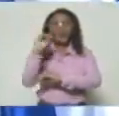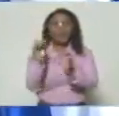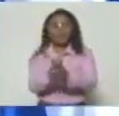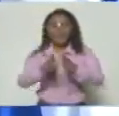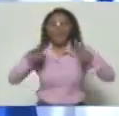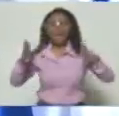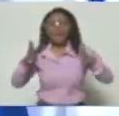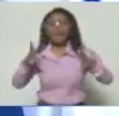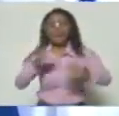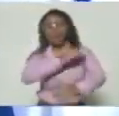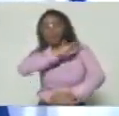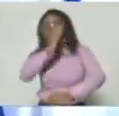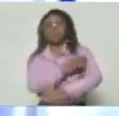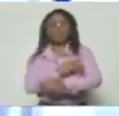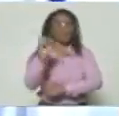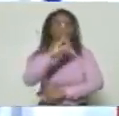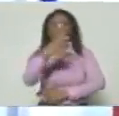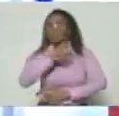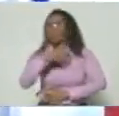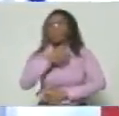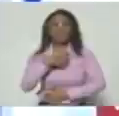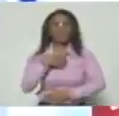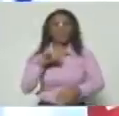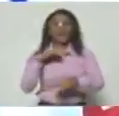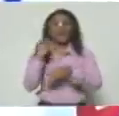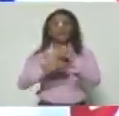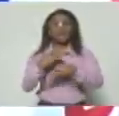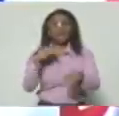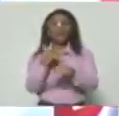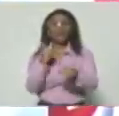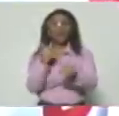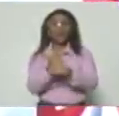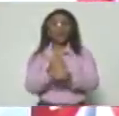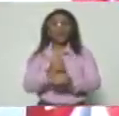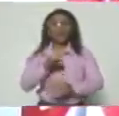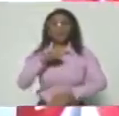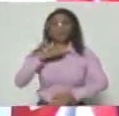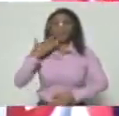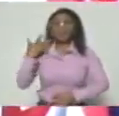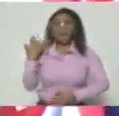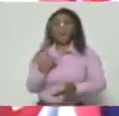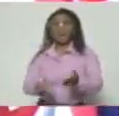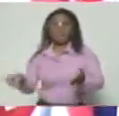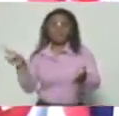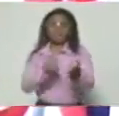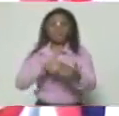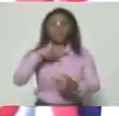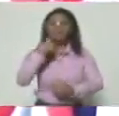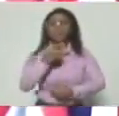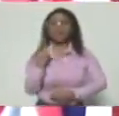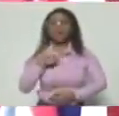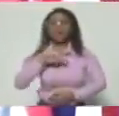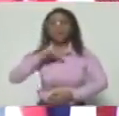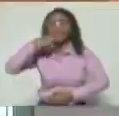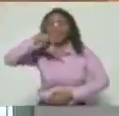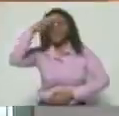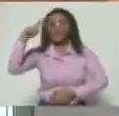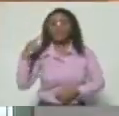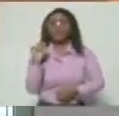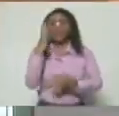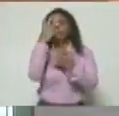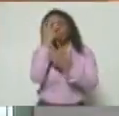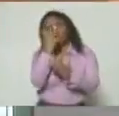potencias. No podemos darnos el lujo de repetir aquello que nuestro padre libertador en su